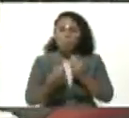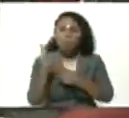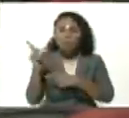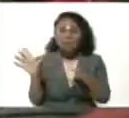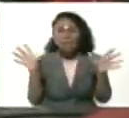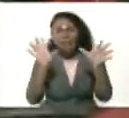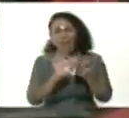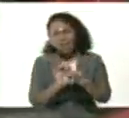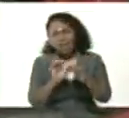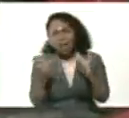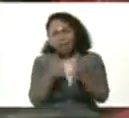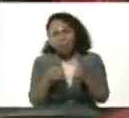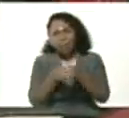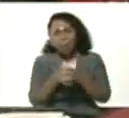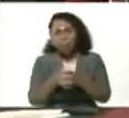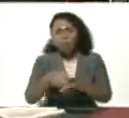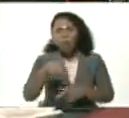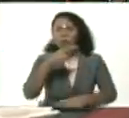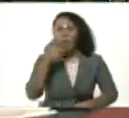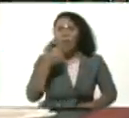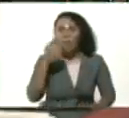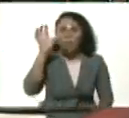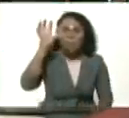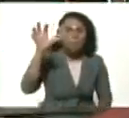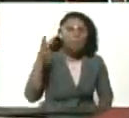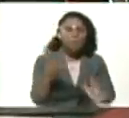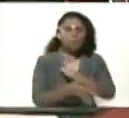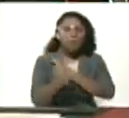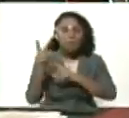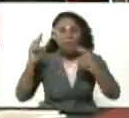alianza con el gran polo patriótico en torno a